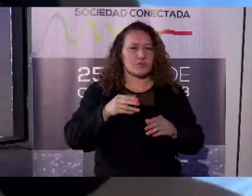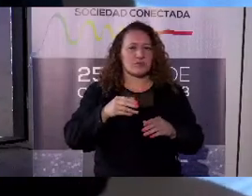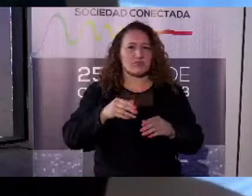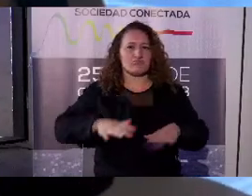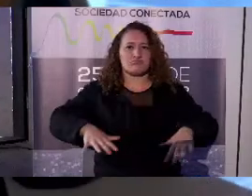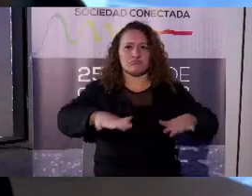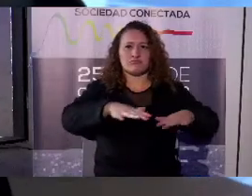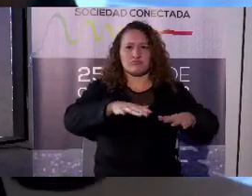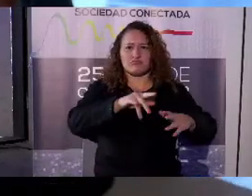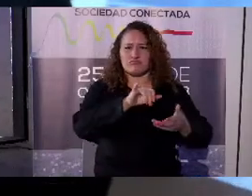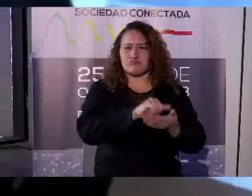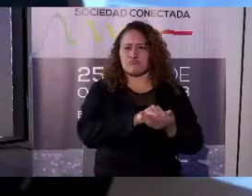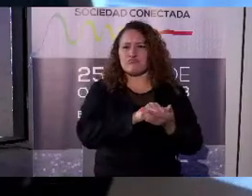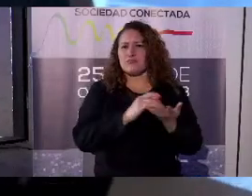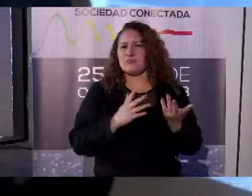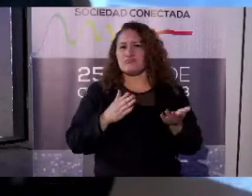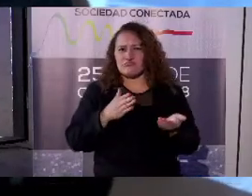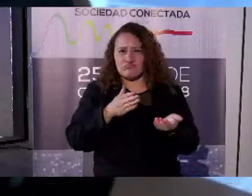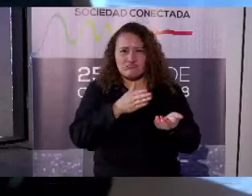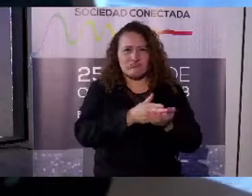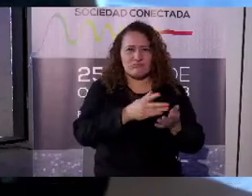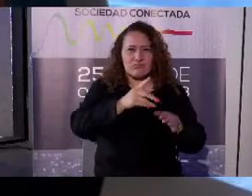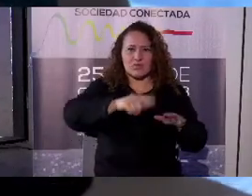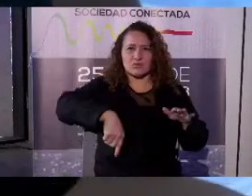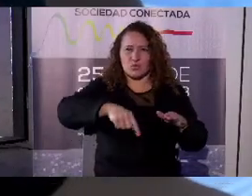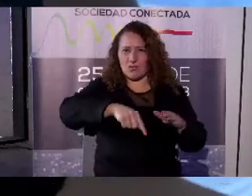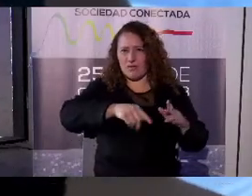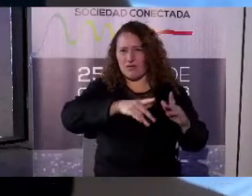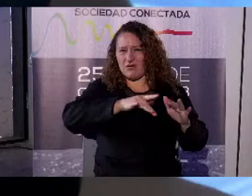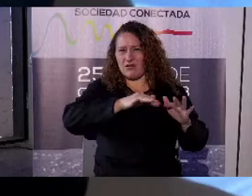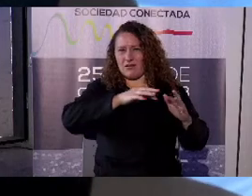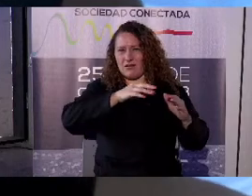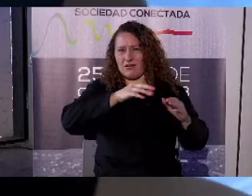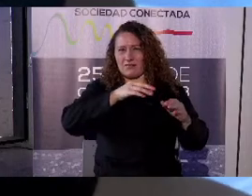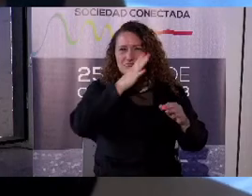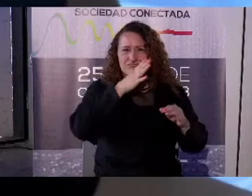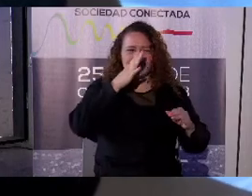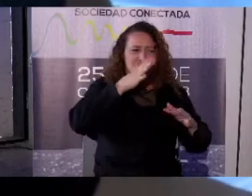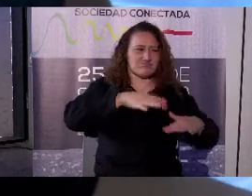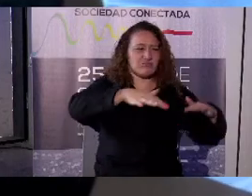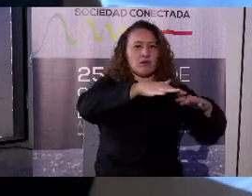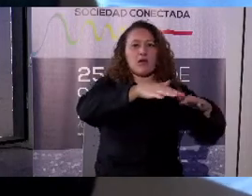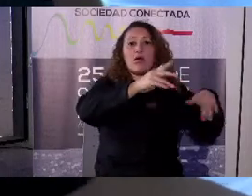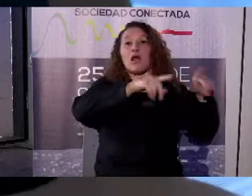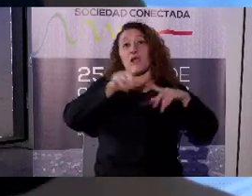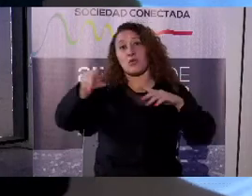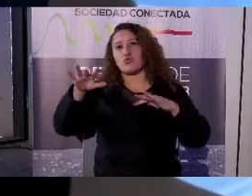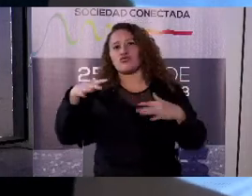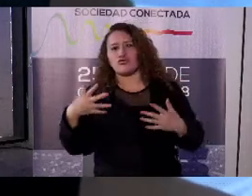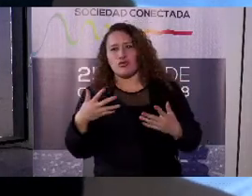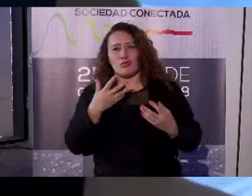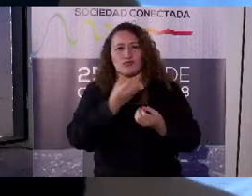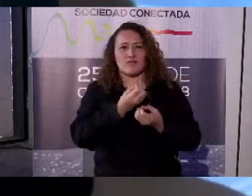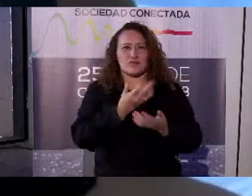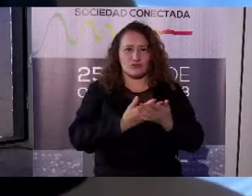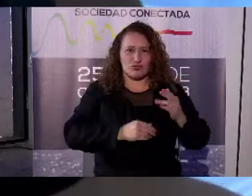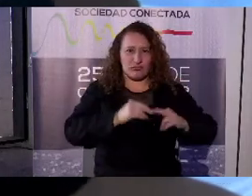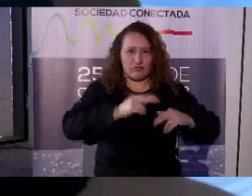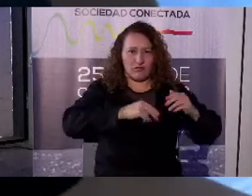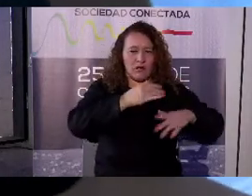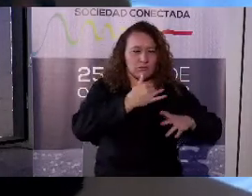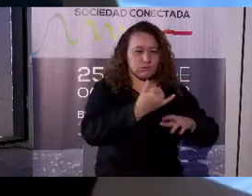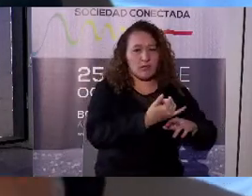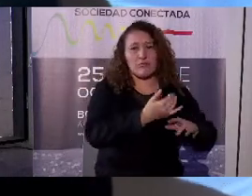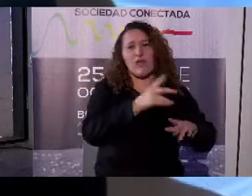Rurales algunas se llegan por este infraestructura física en otras inalámbricas terrestres y en otras